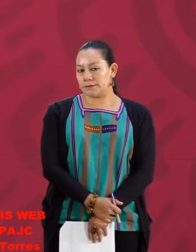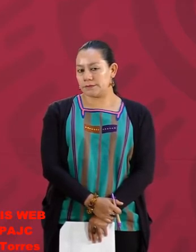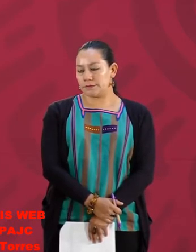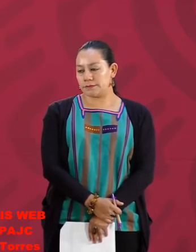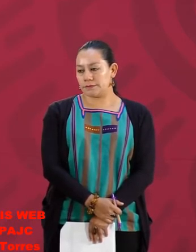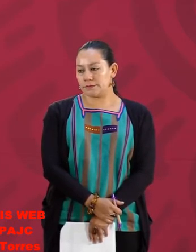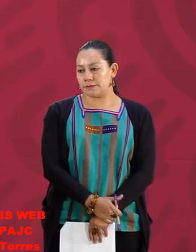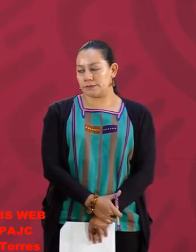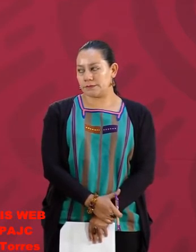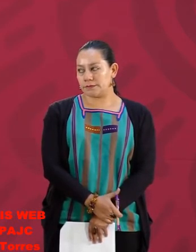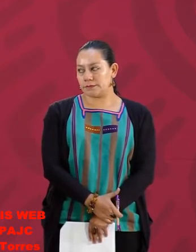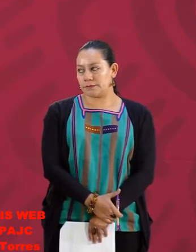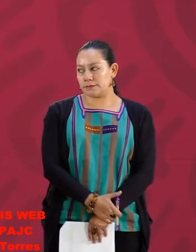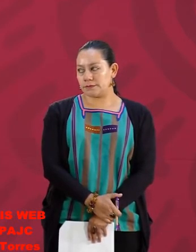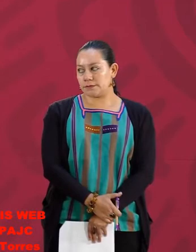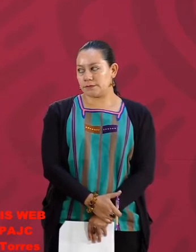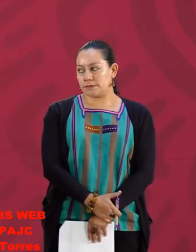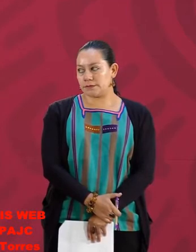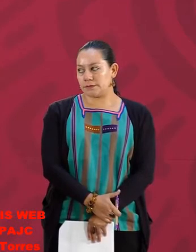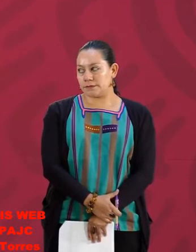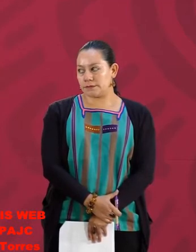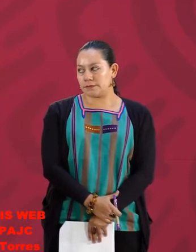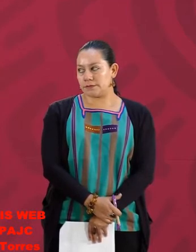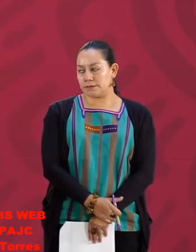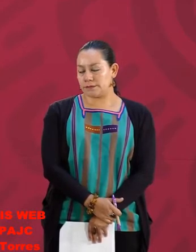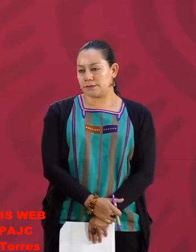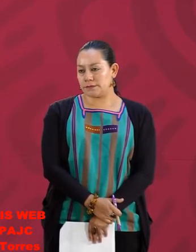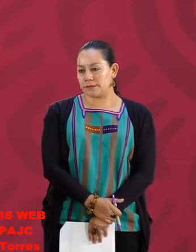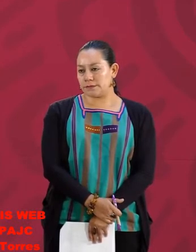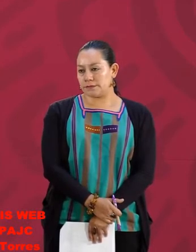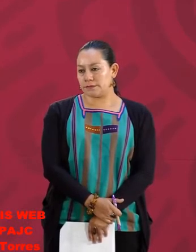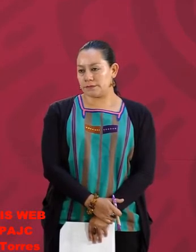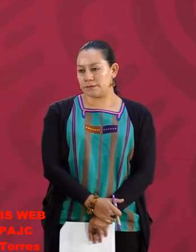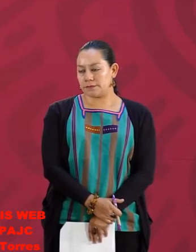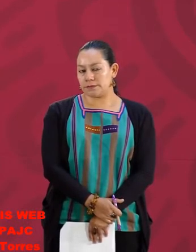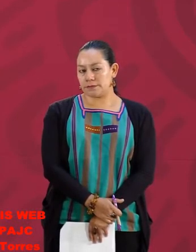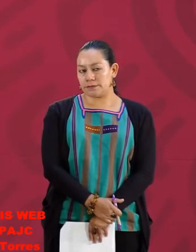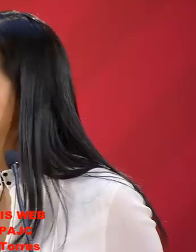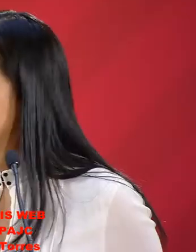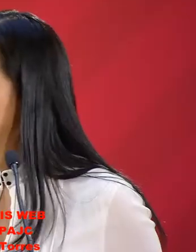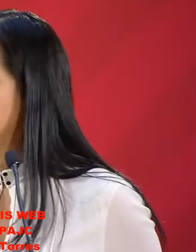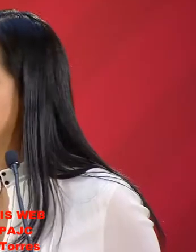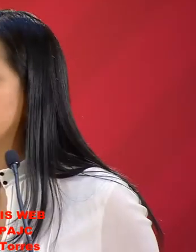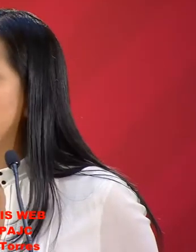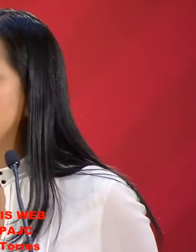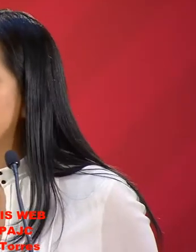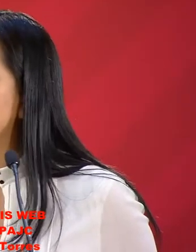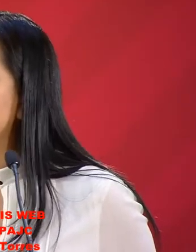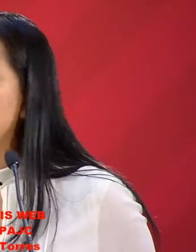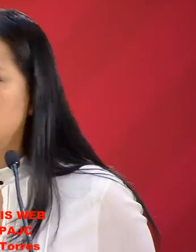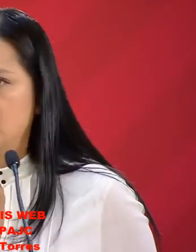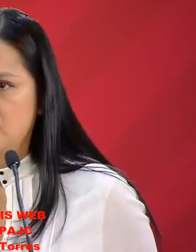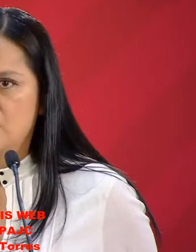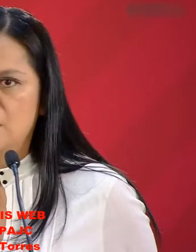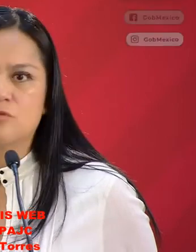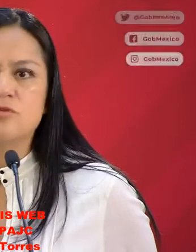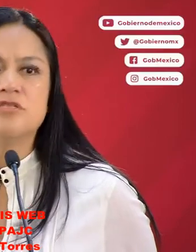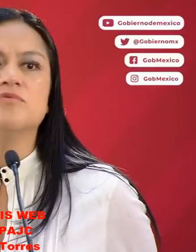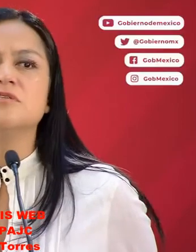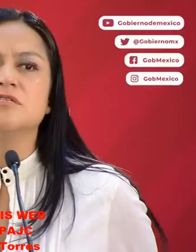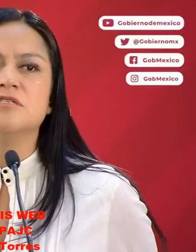estancias, aun con la verificación de Sedesol. 1,000 estancias es una cantidad de niños muy importante,